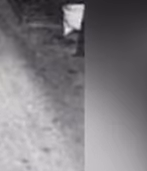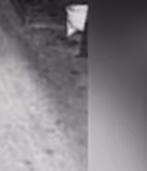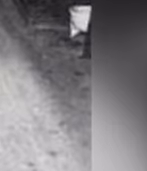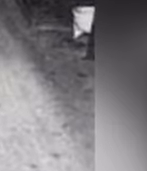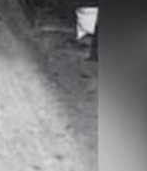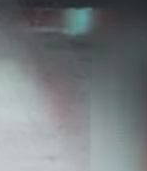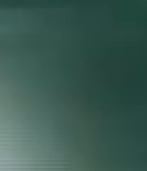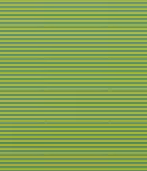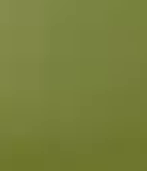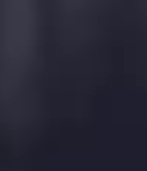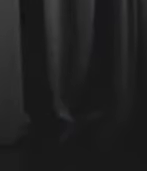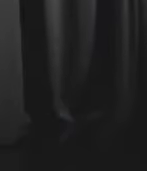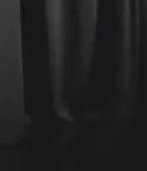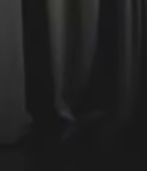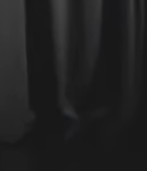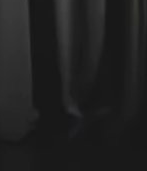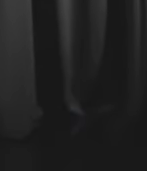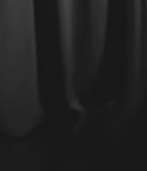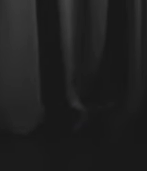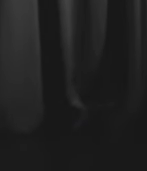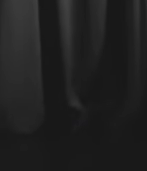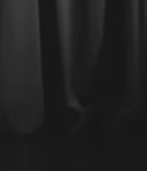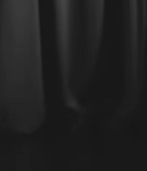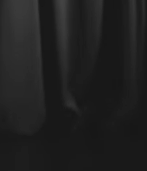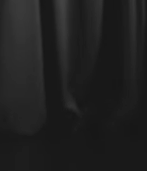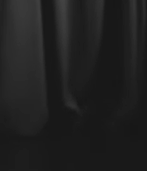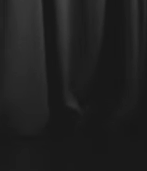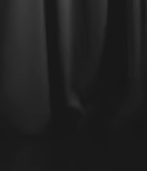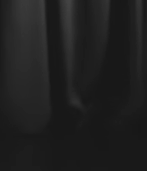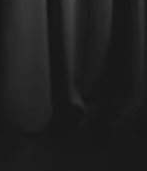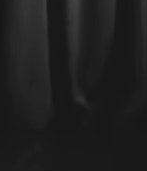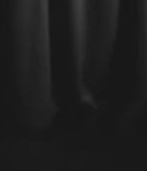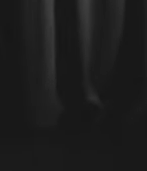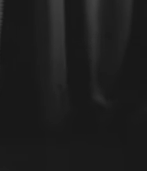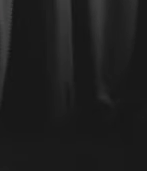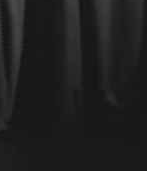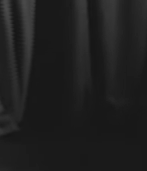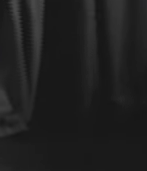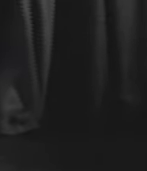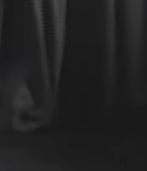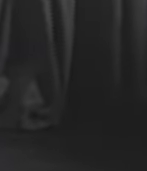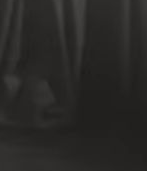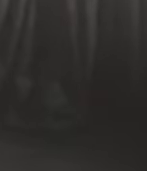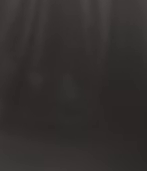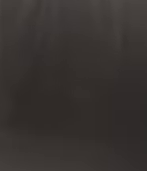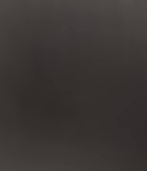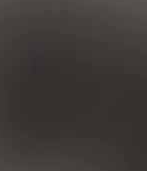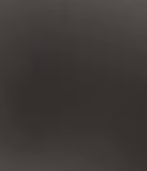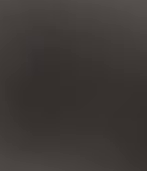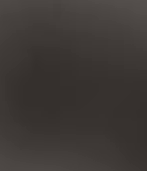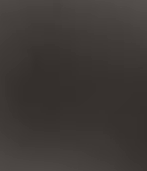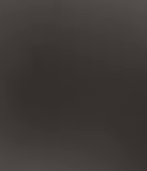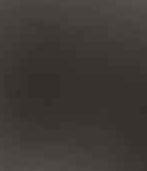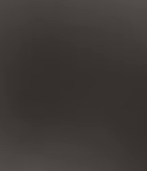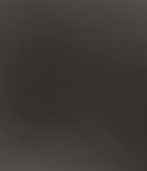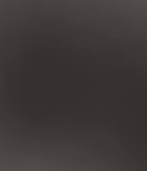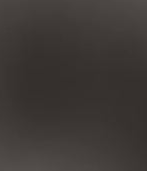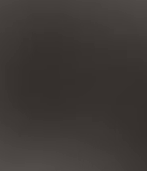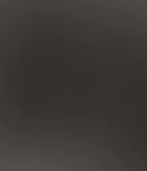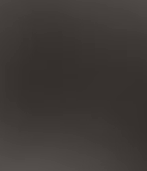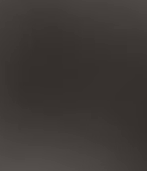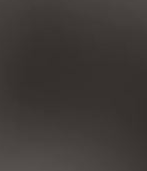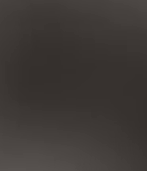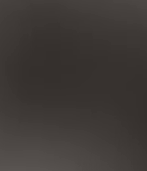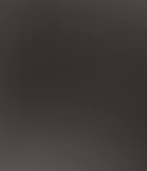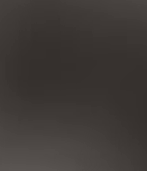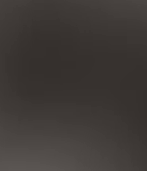para dedicarse durante varios años a la actuación teatral con una compañía itinerante. En 1922 viajó